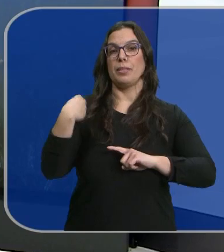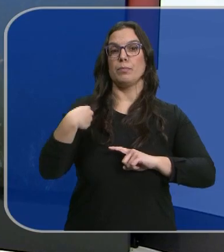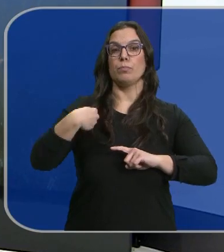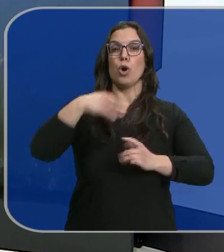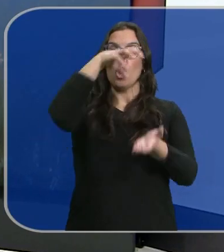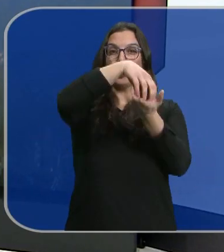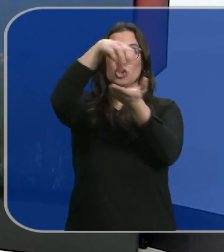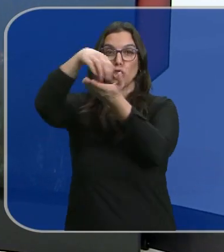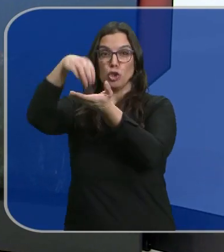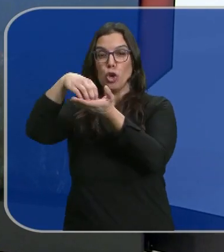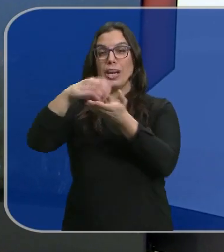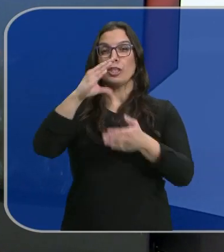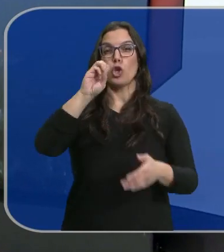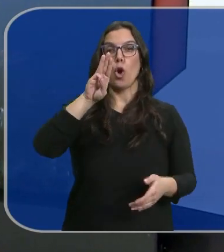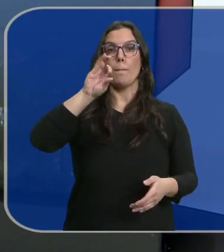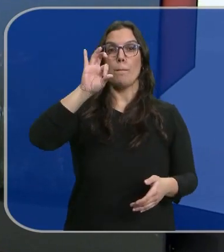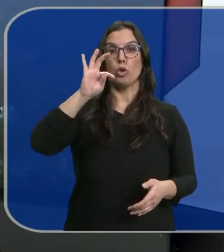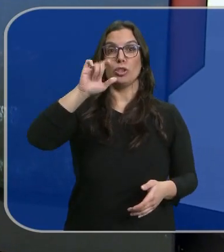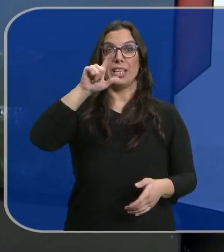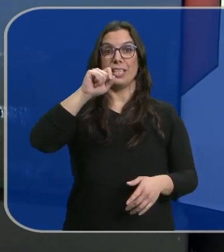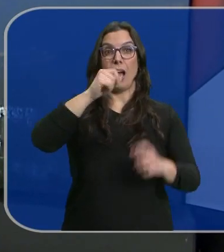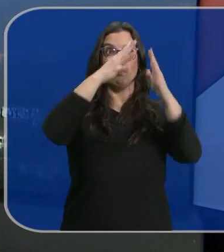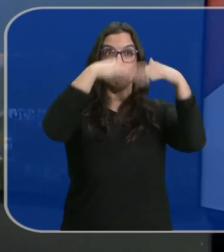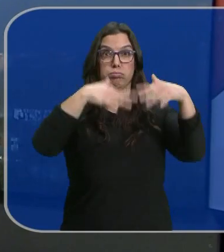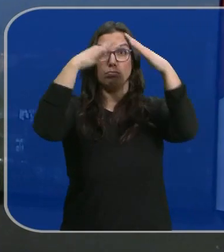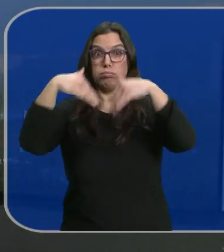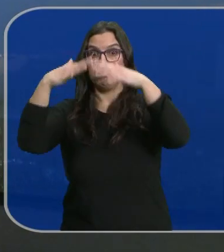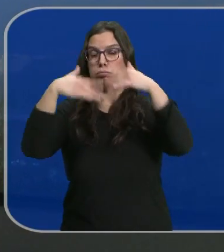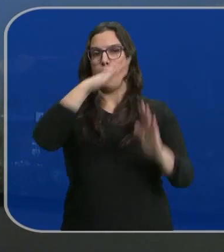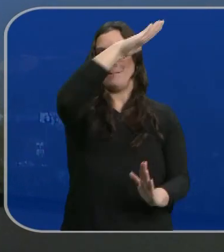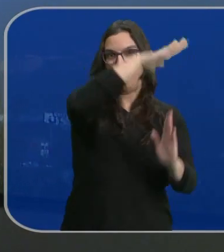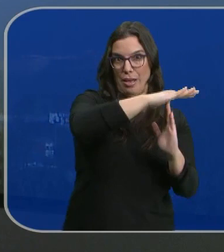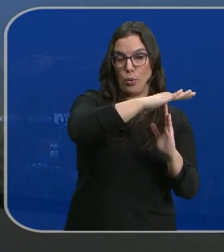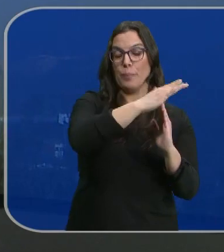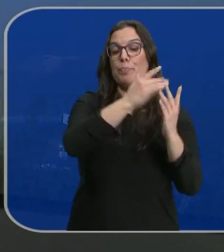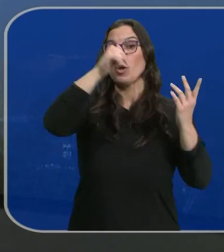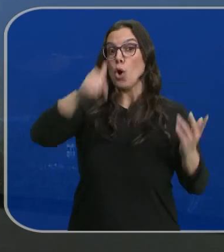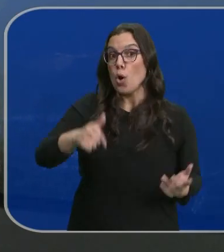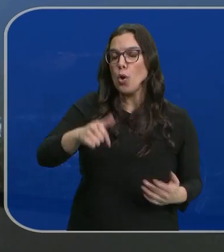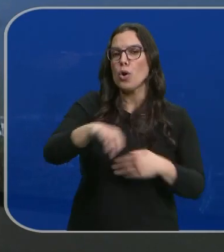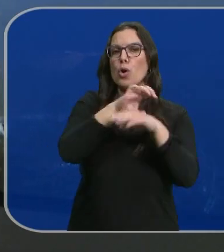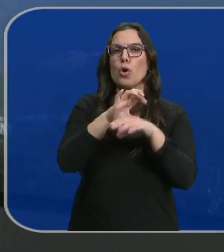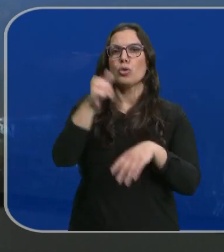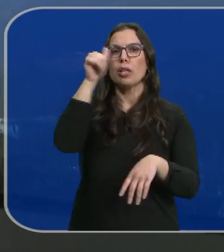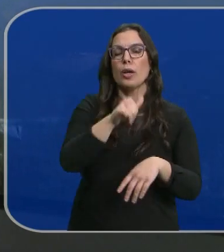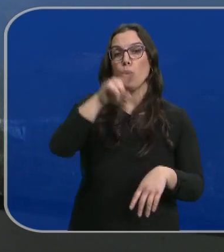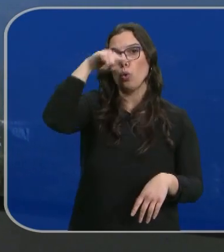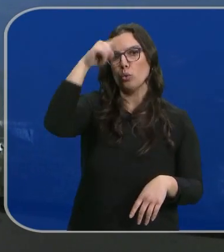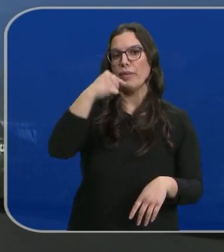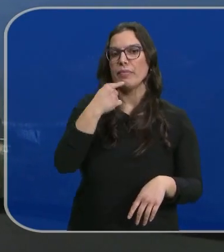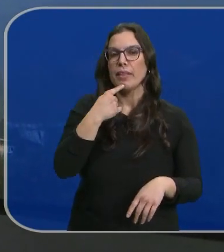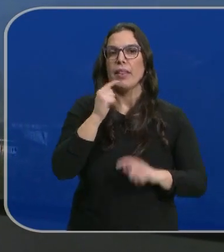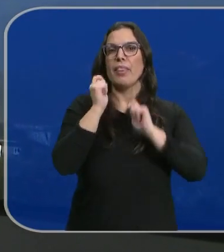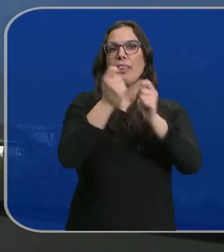derribo de las torres de la central de Compostilla. Gonzalo Santonja ha aclarado hoy que la Consejería de Cultura nunca inició el trámite